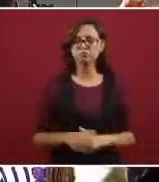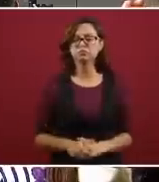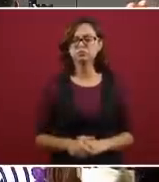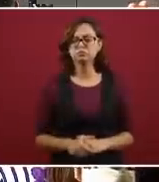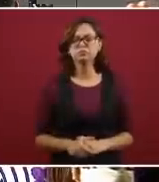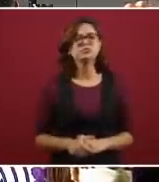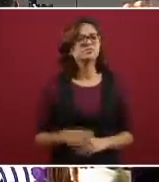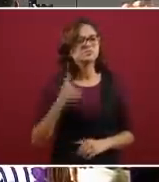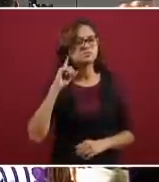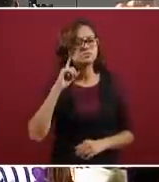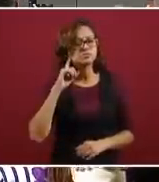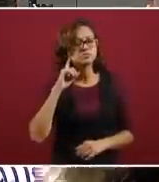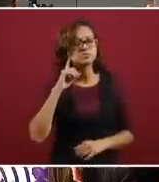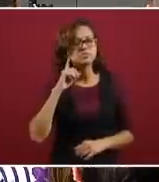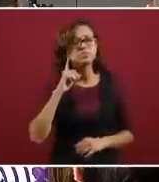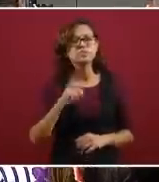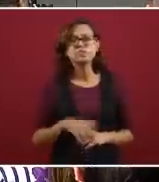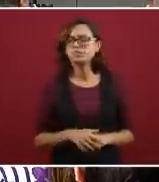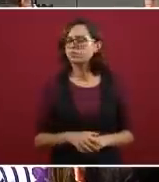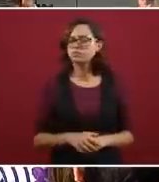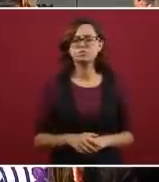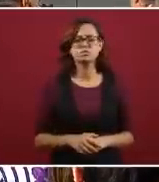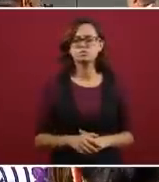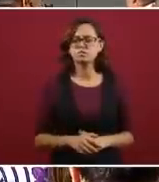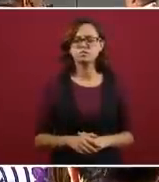¿Mande? No.